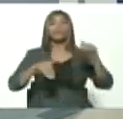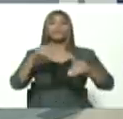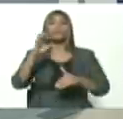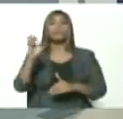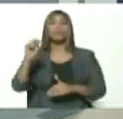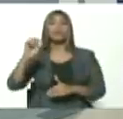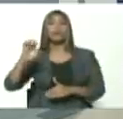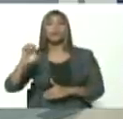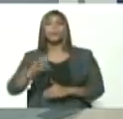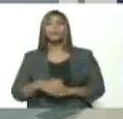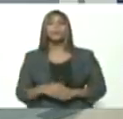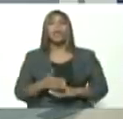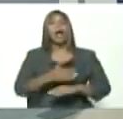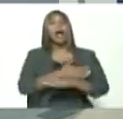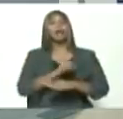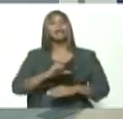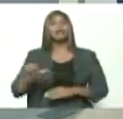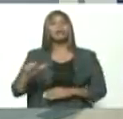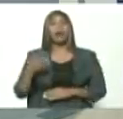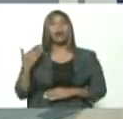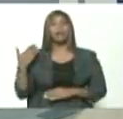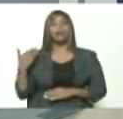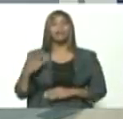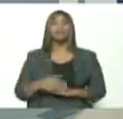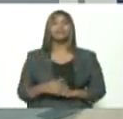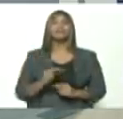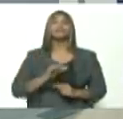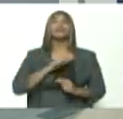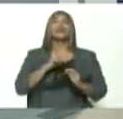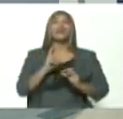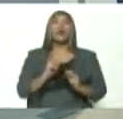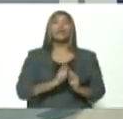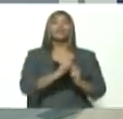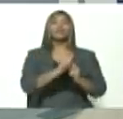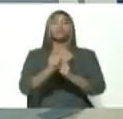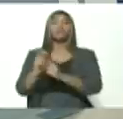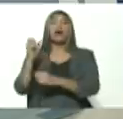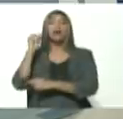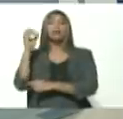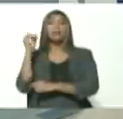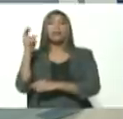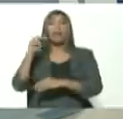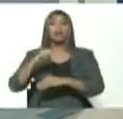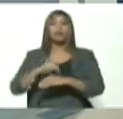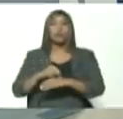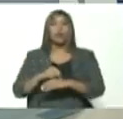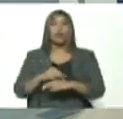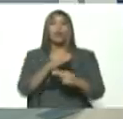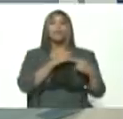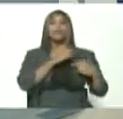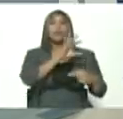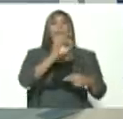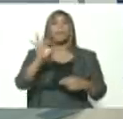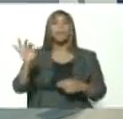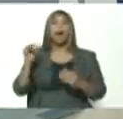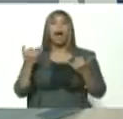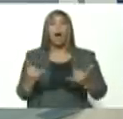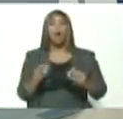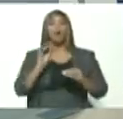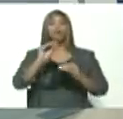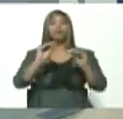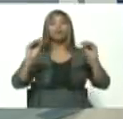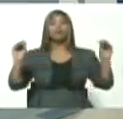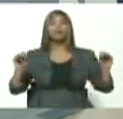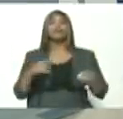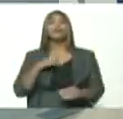Recuerden que la pasada semana fueron designados por la Asamblea Nacional y ahora mismo están convocando para dar noticia